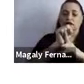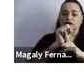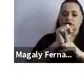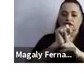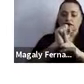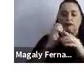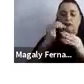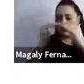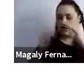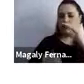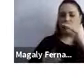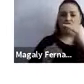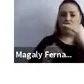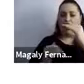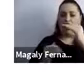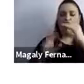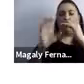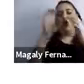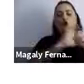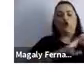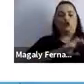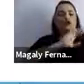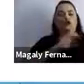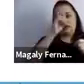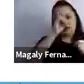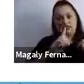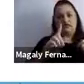por debajo de unas condiciones dignas de vida.